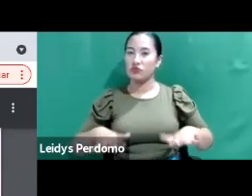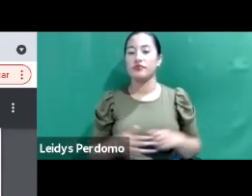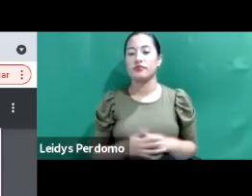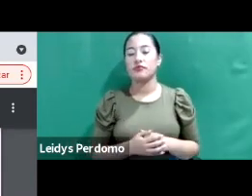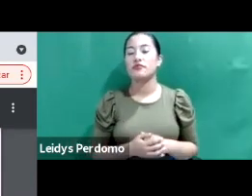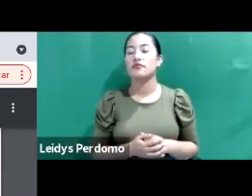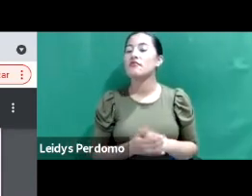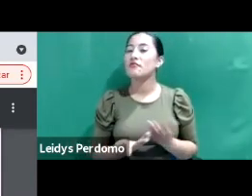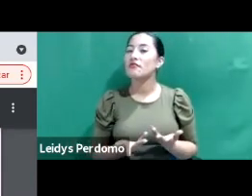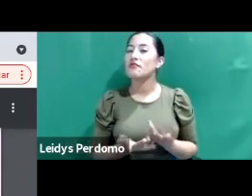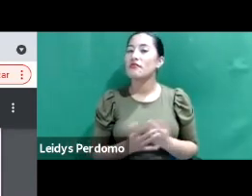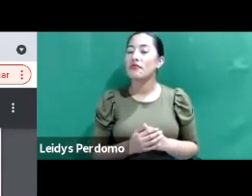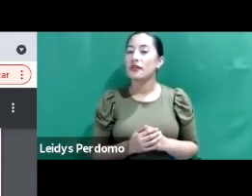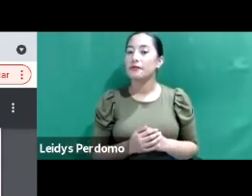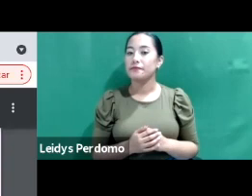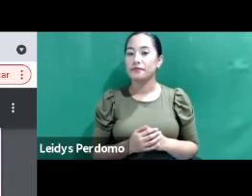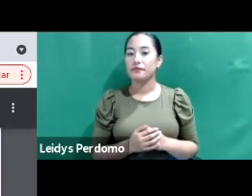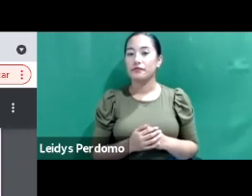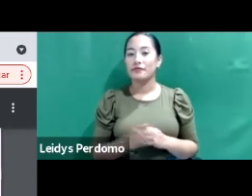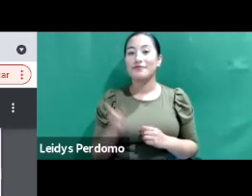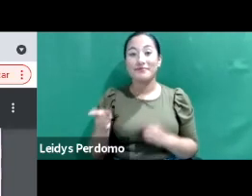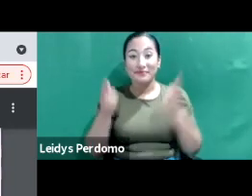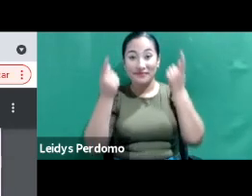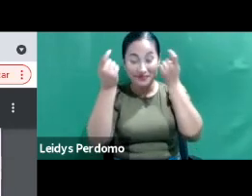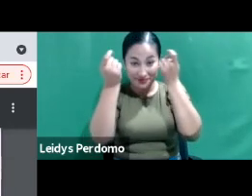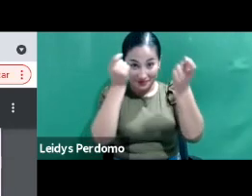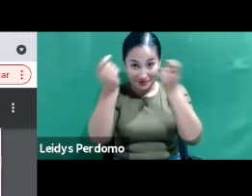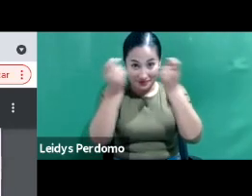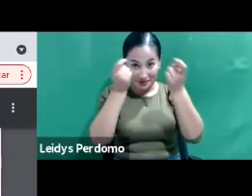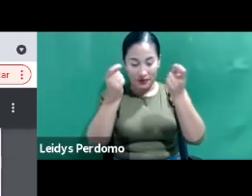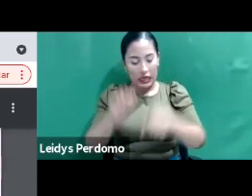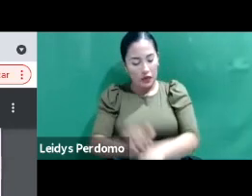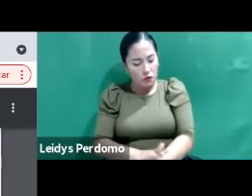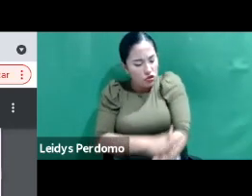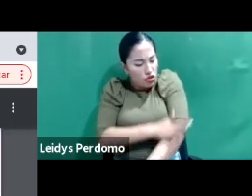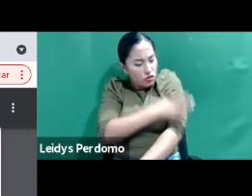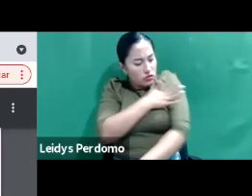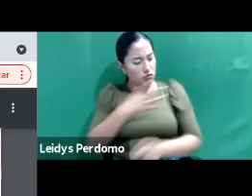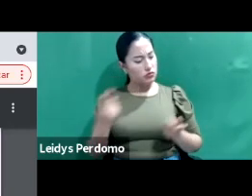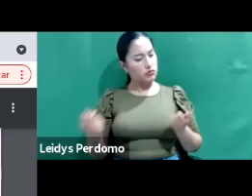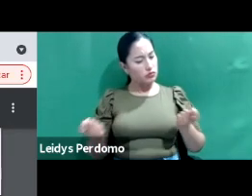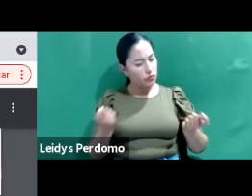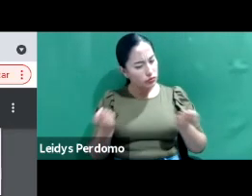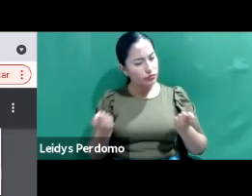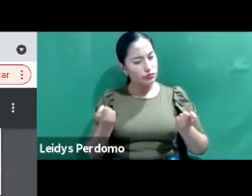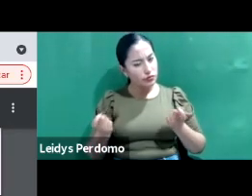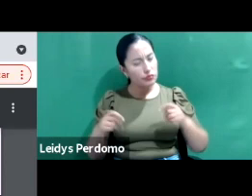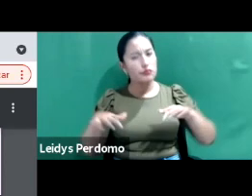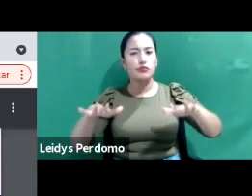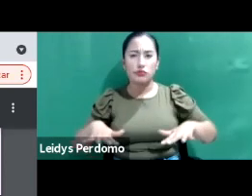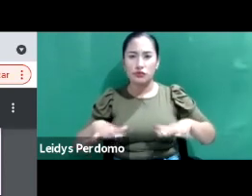ver con esas estrategias de regulación emocional. Entonces planteamos como